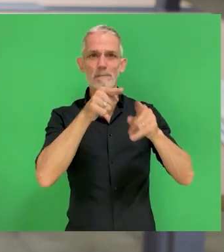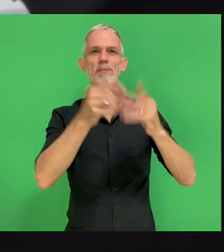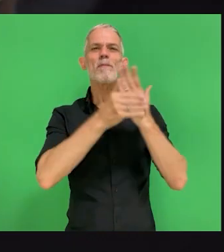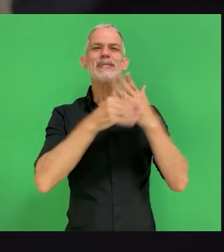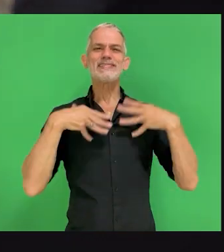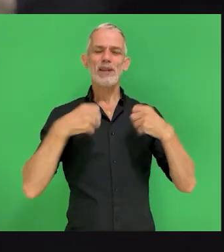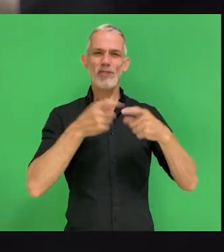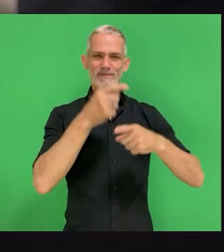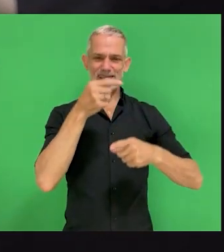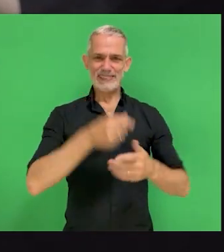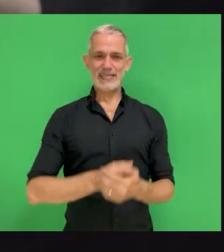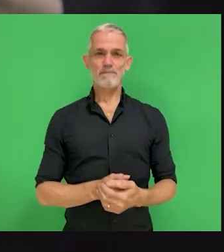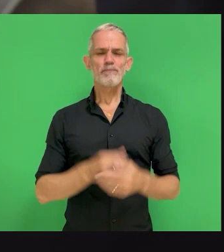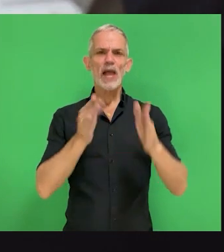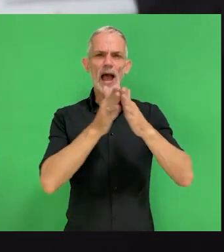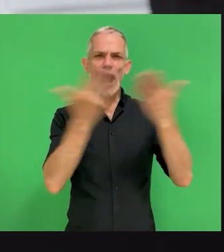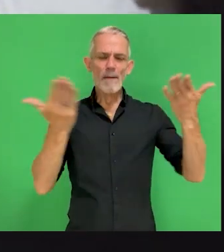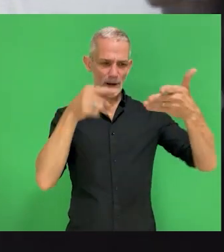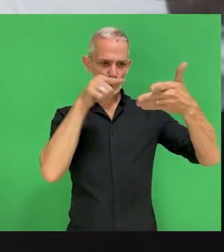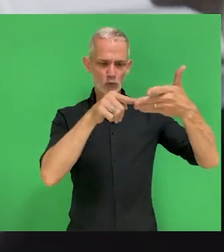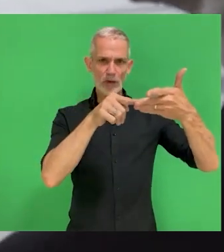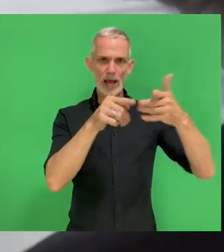Defensa. Apertura